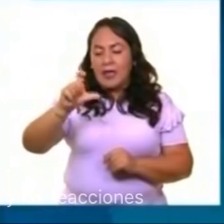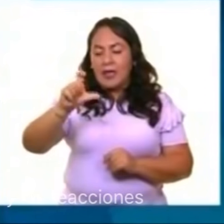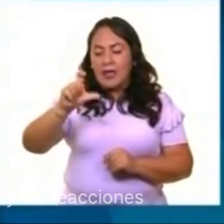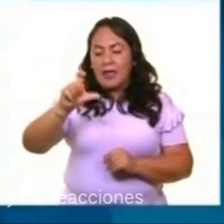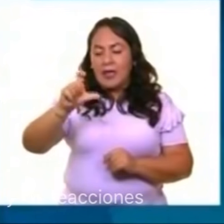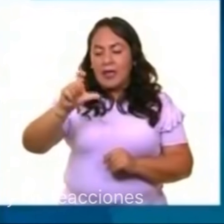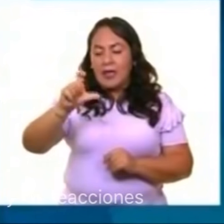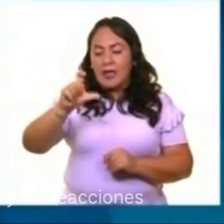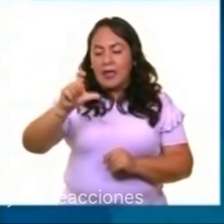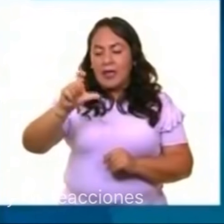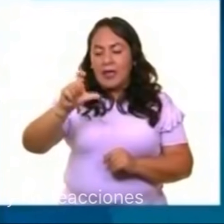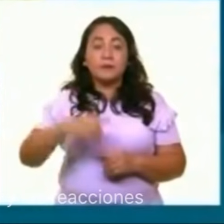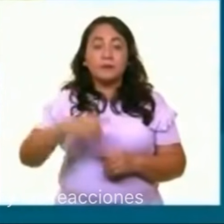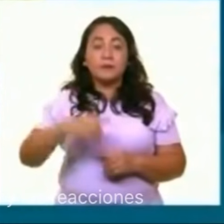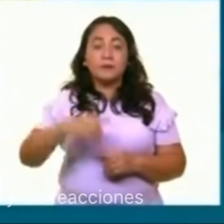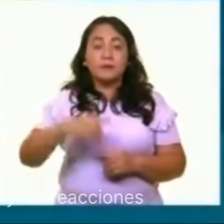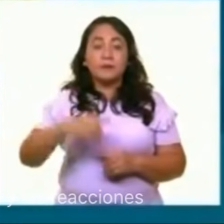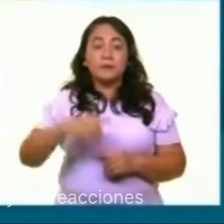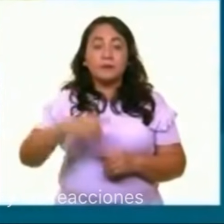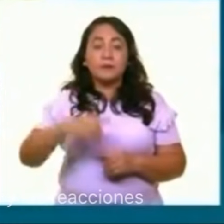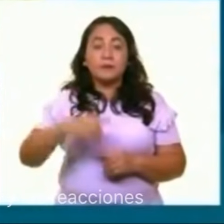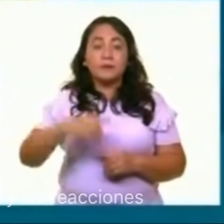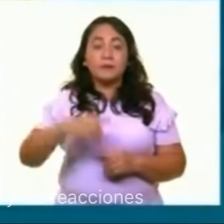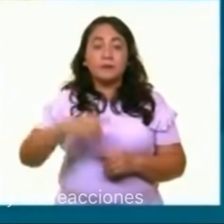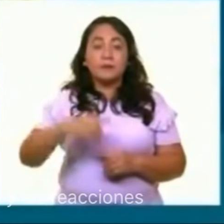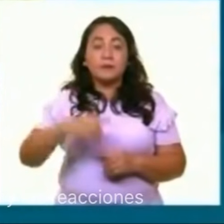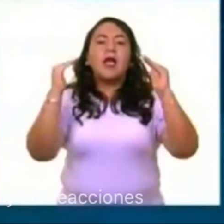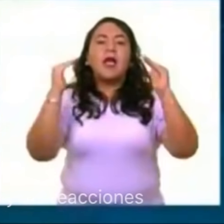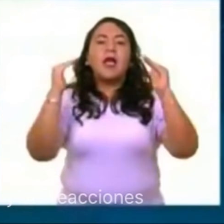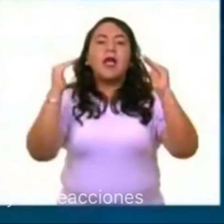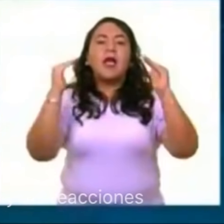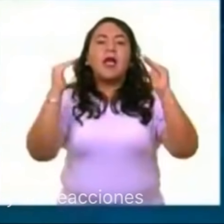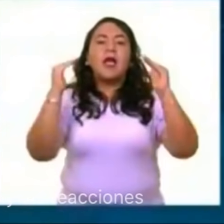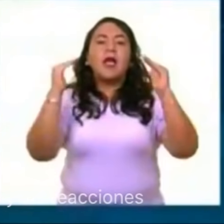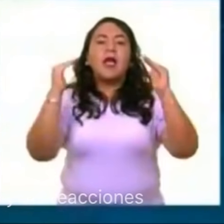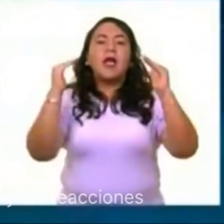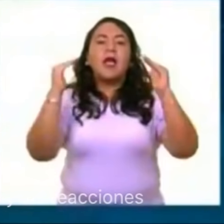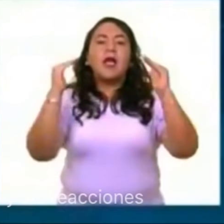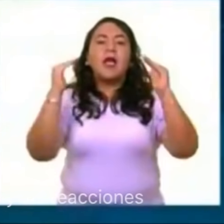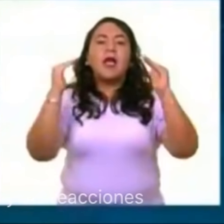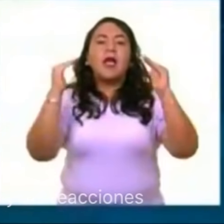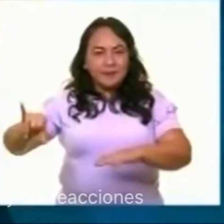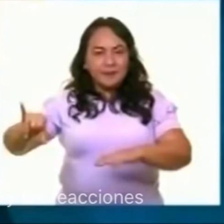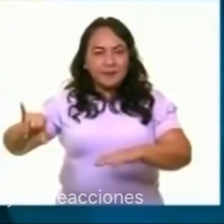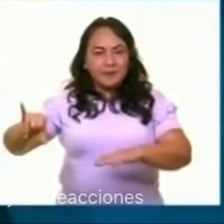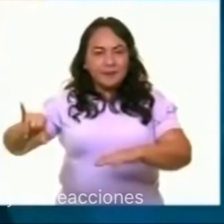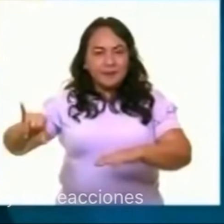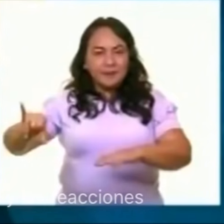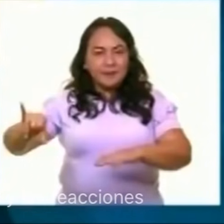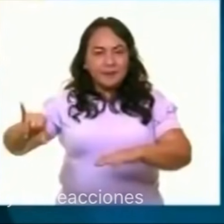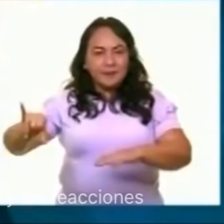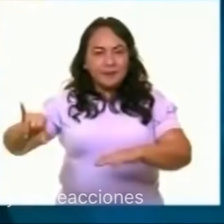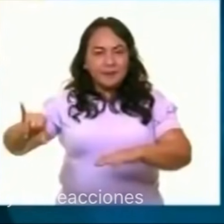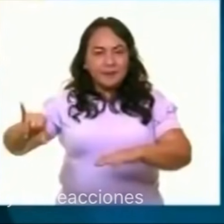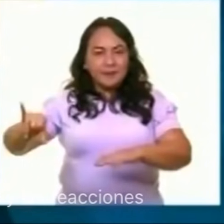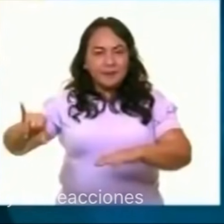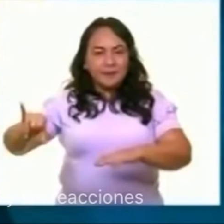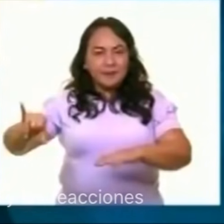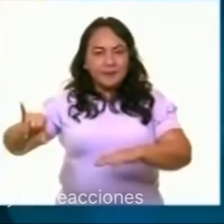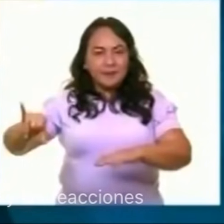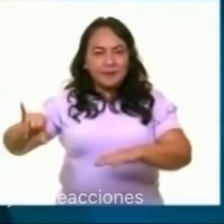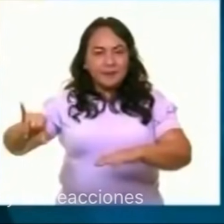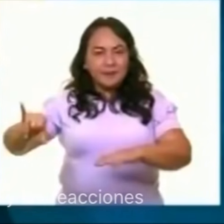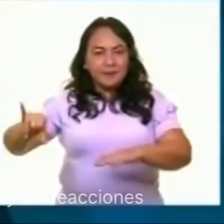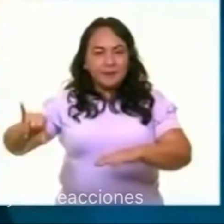lleva a cabo los tecos para conocer un poco más acerca de esta iniciativa el tequio es una forma de participación ciudadana ahora vamos a